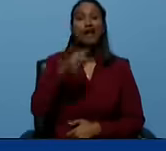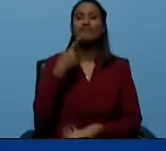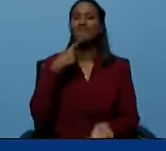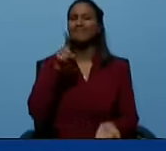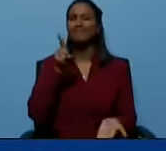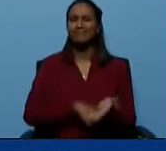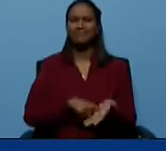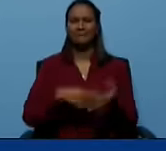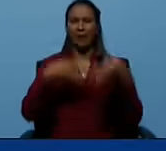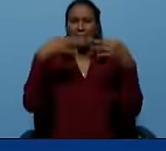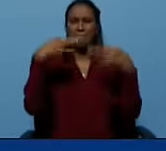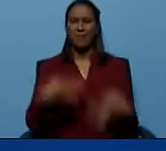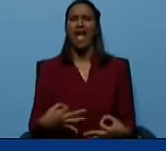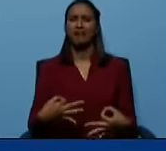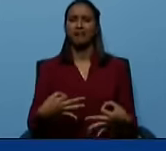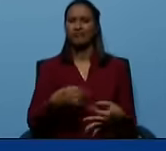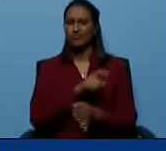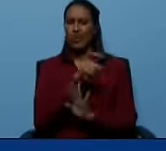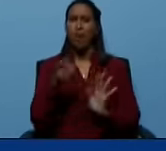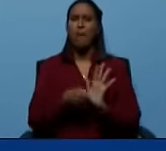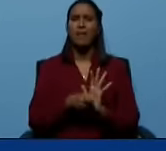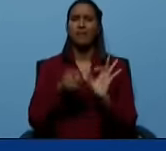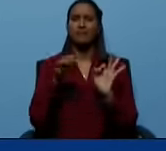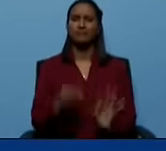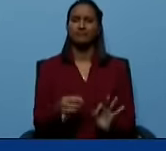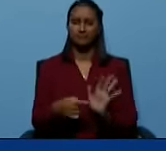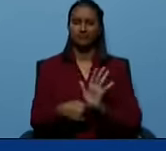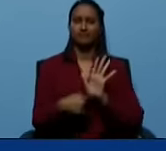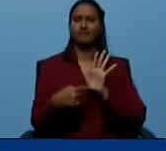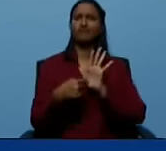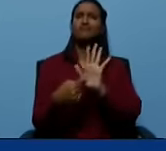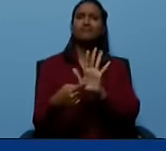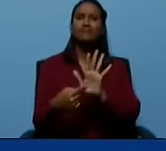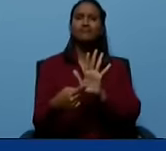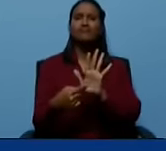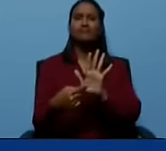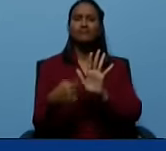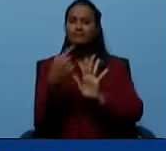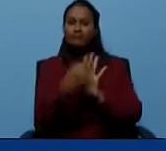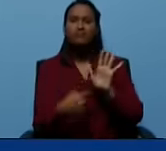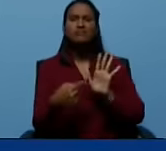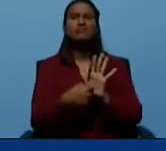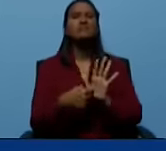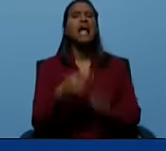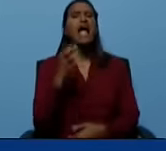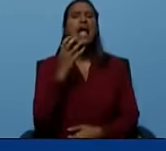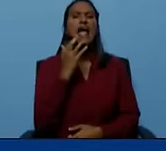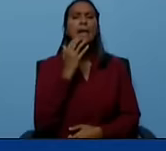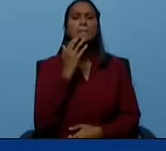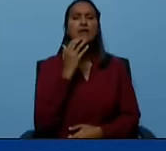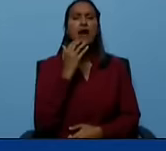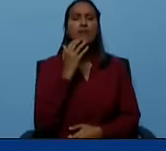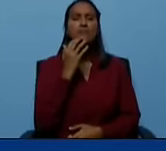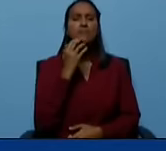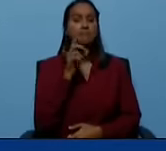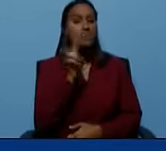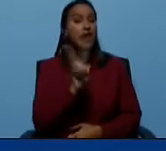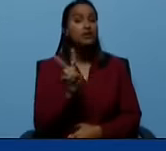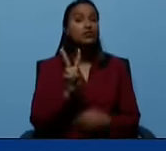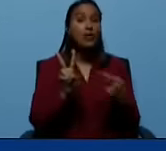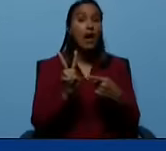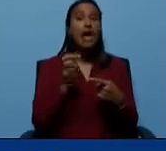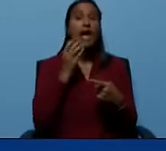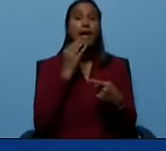impecable, ejemplar para el mundo. ¿Qué país del mundo ha hecho 31 elecciones en 25 años?